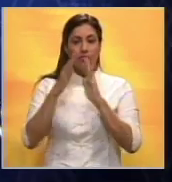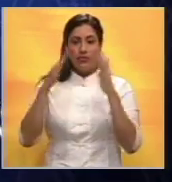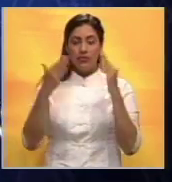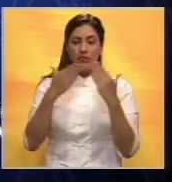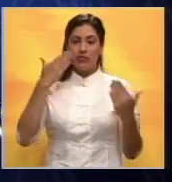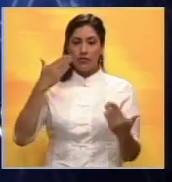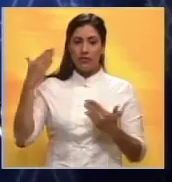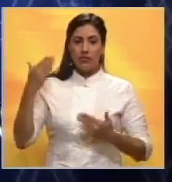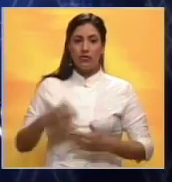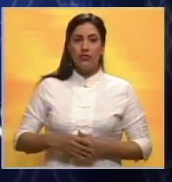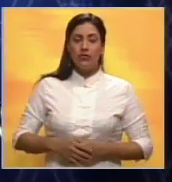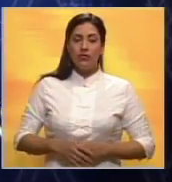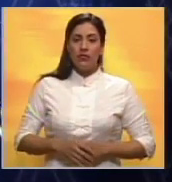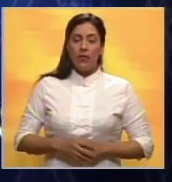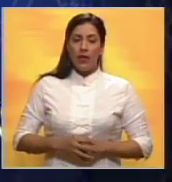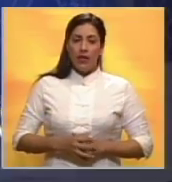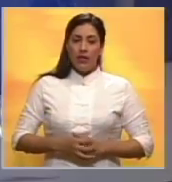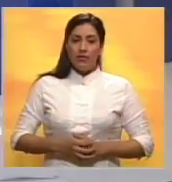cancelados